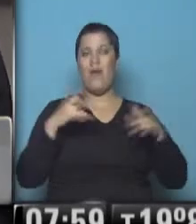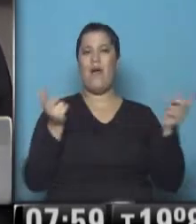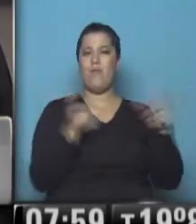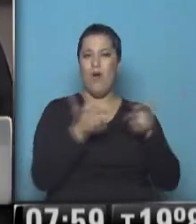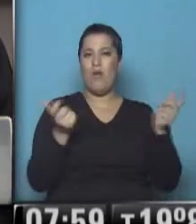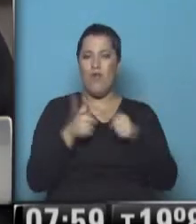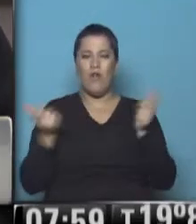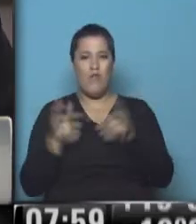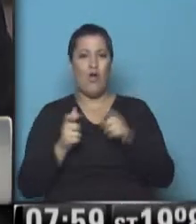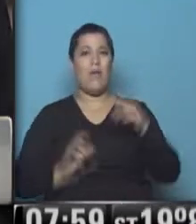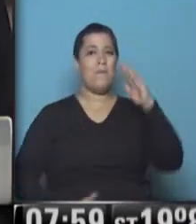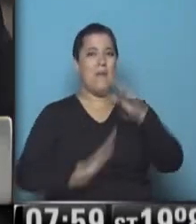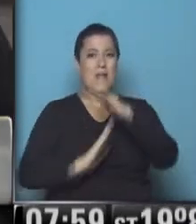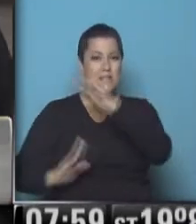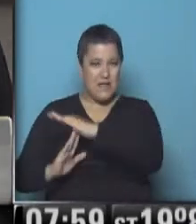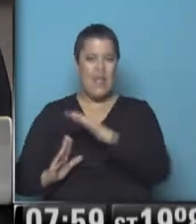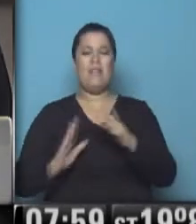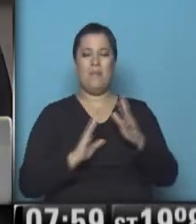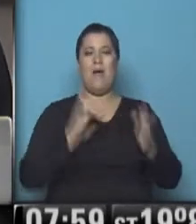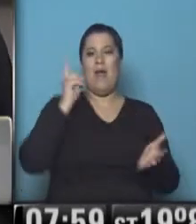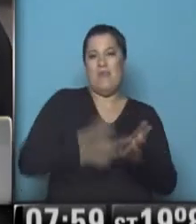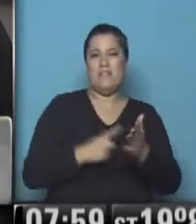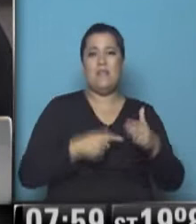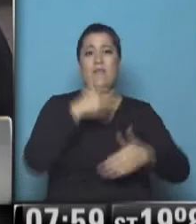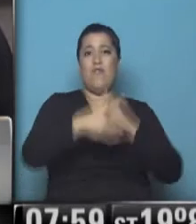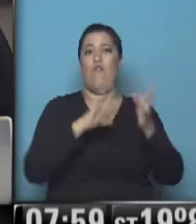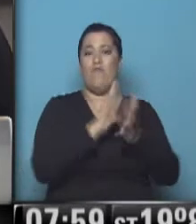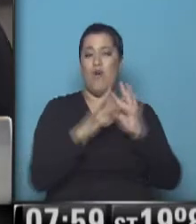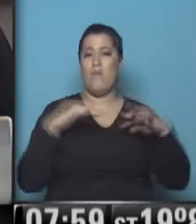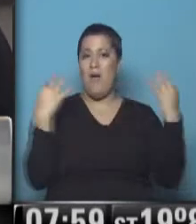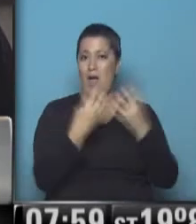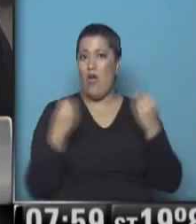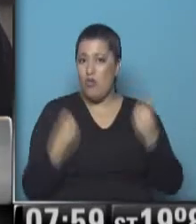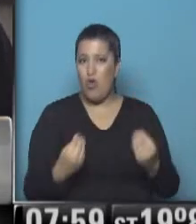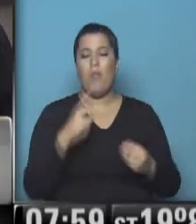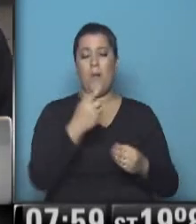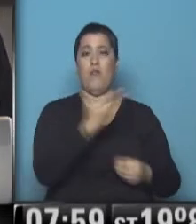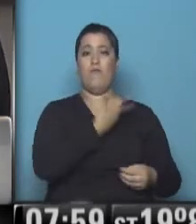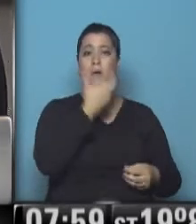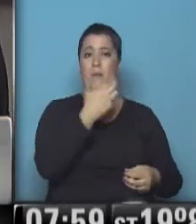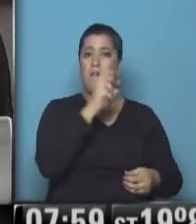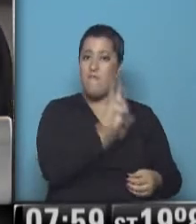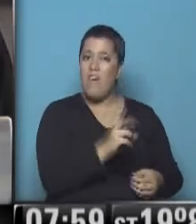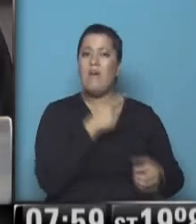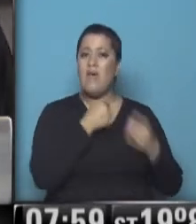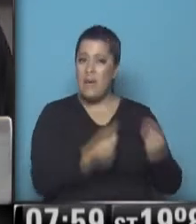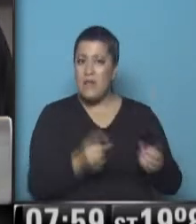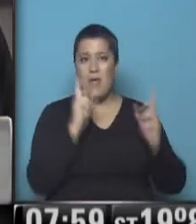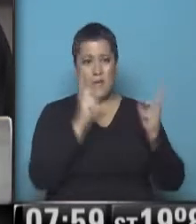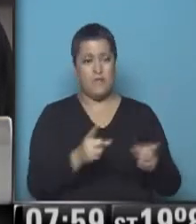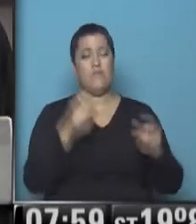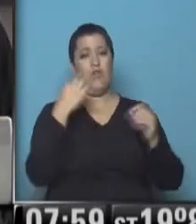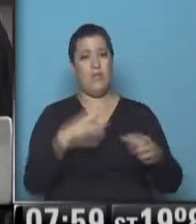bloque tienen que definir cómo van a ser los pasos de la sesión allí el frente para la victoria que es lo que pretendía darle ingreso para que se trate en